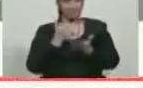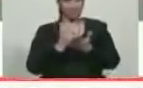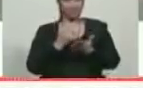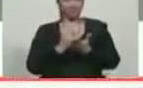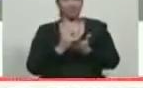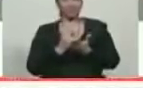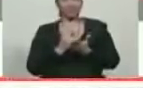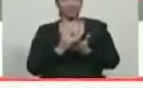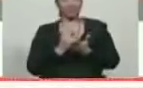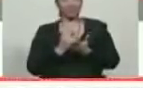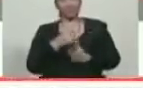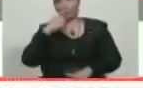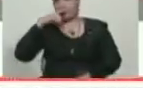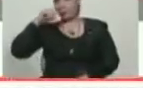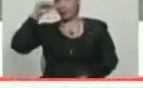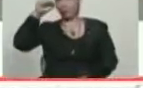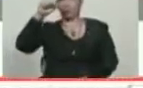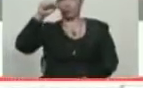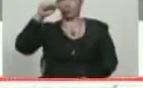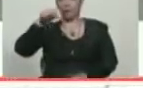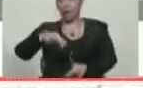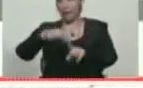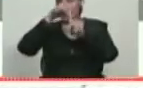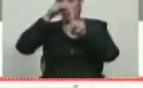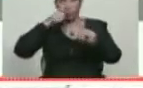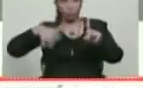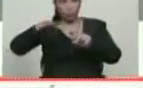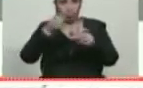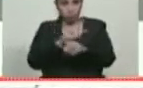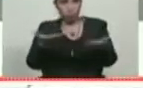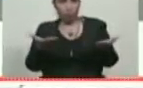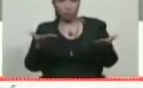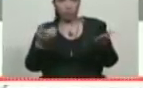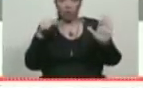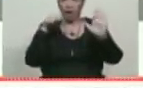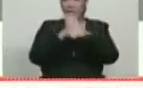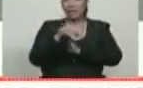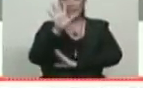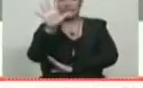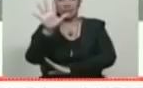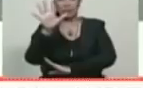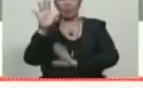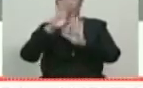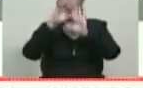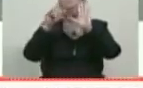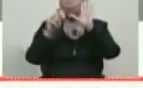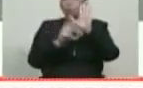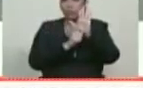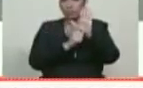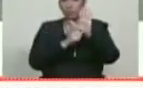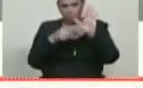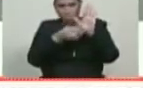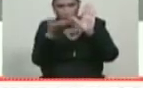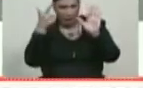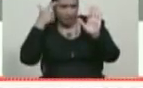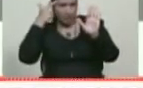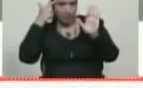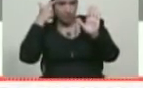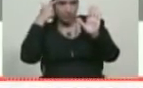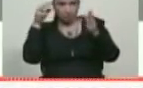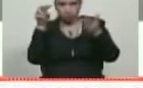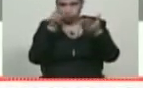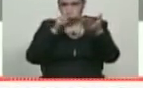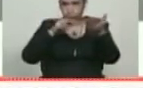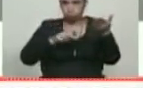Mire, Nicolás Maduro fue electo por un pueblo. El artículo 5 de esta constitución, ¿ustedes se lo saben? ¿Lo han